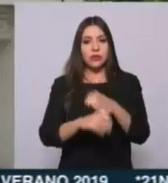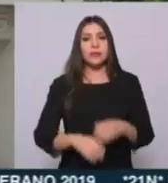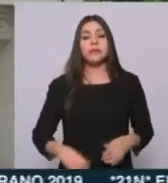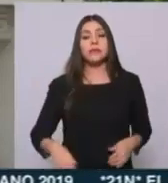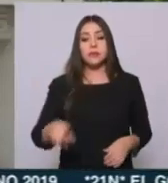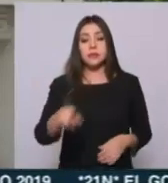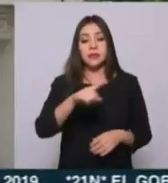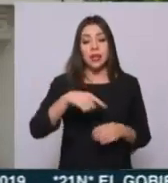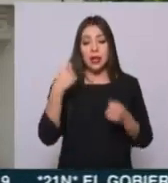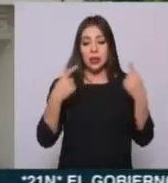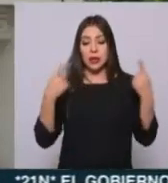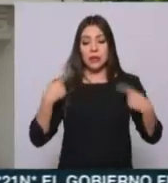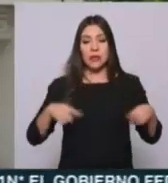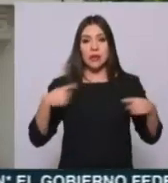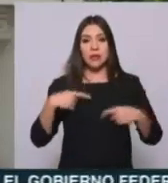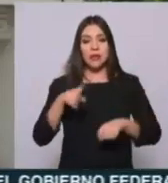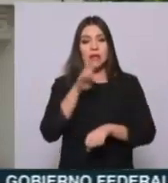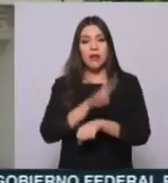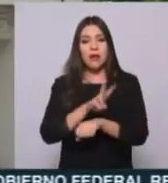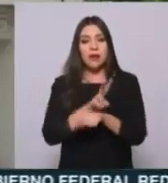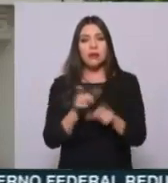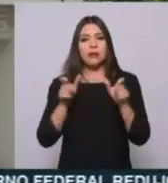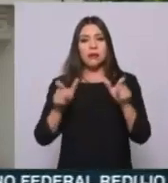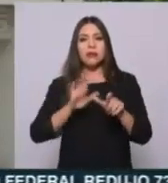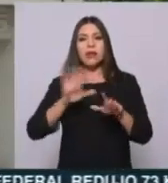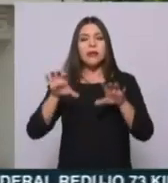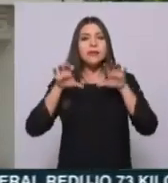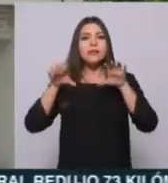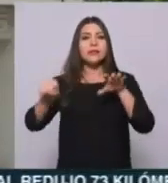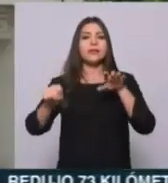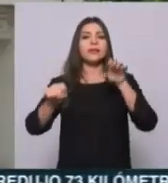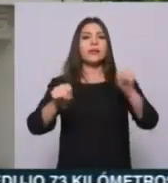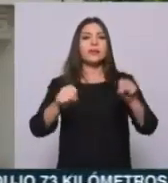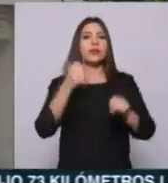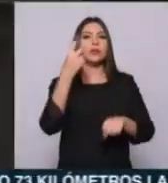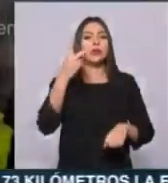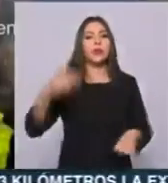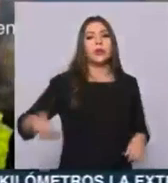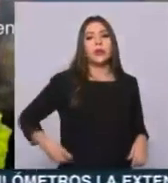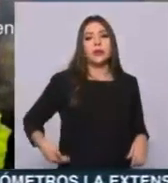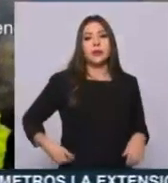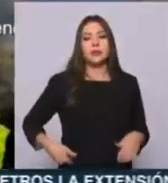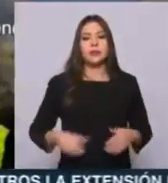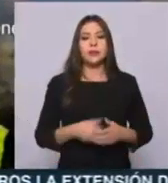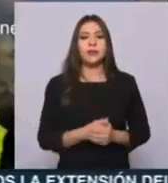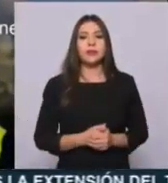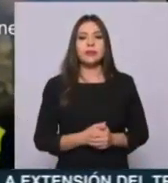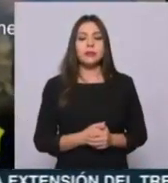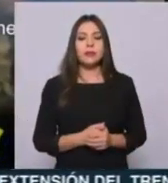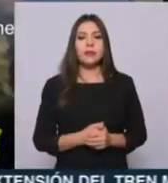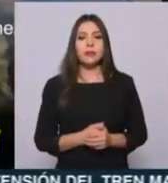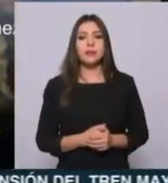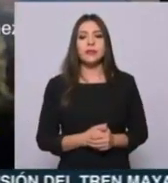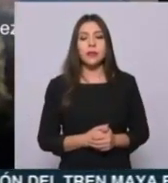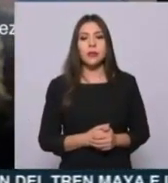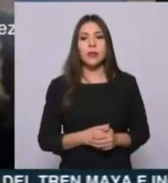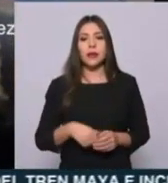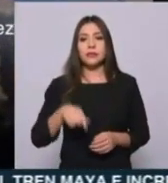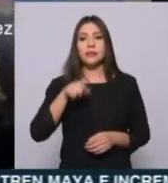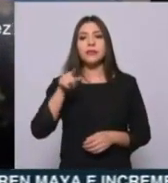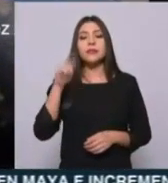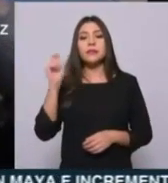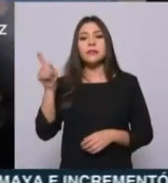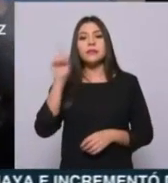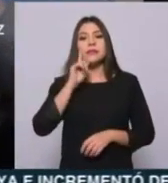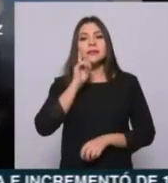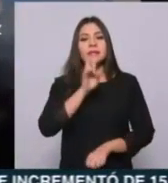embargo, algunos guardias de seguridad lograron detener a 2 de los presuntos culpables. A estos 2 sujetos de nacionalidades